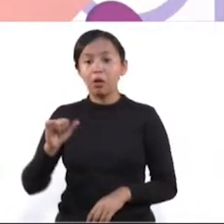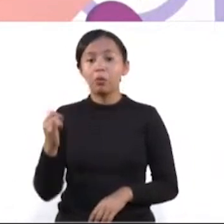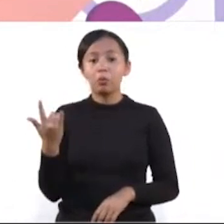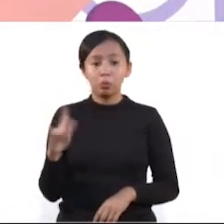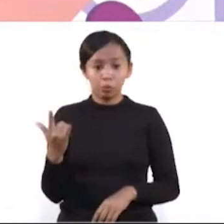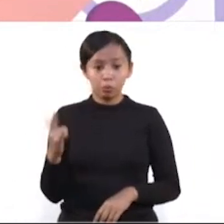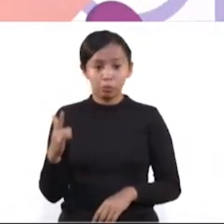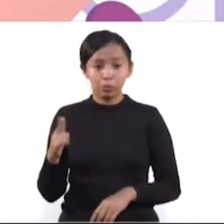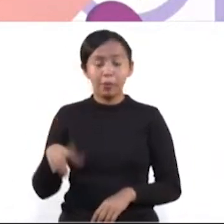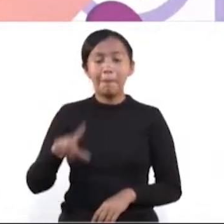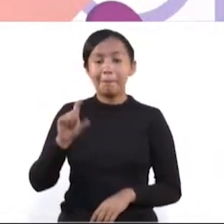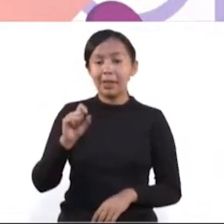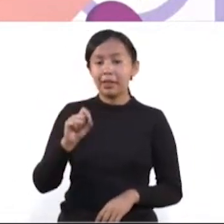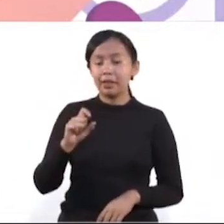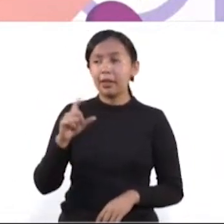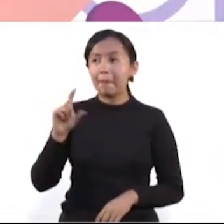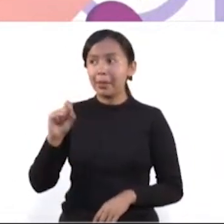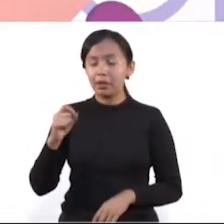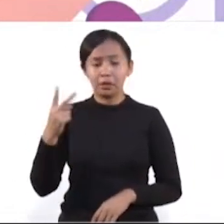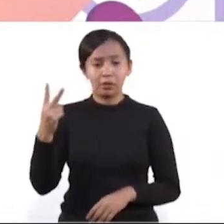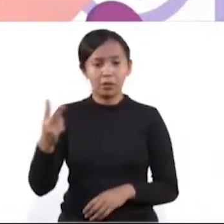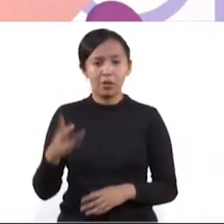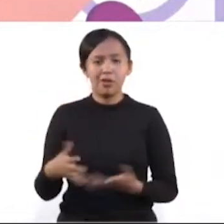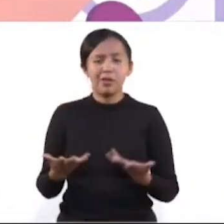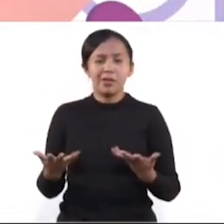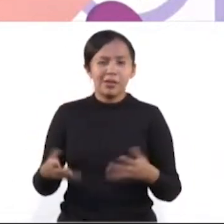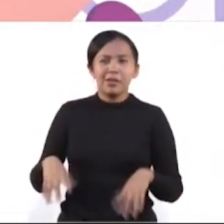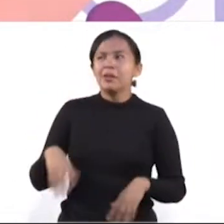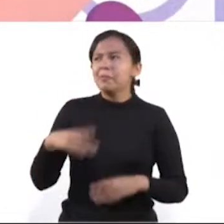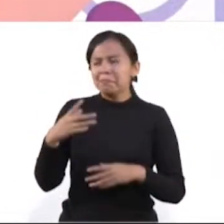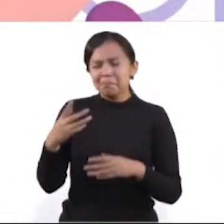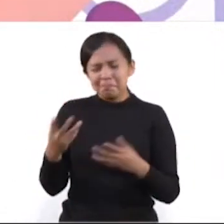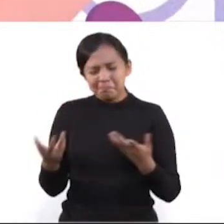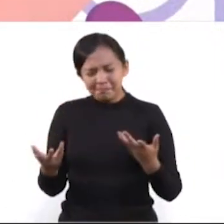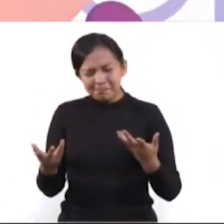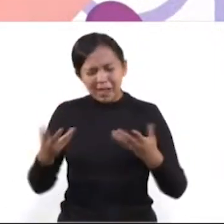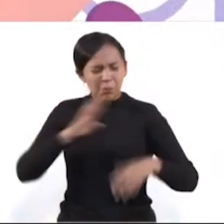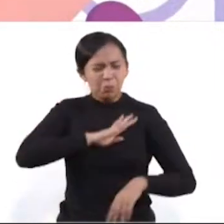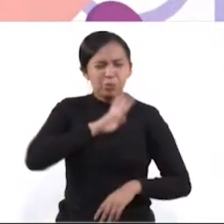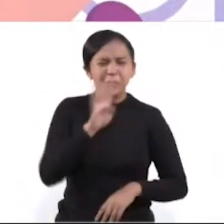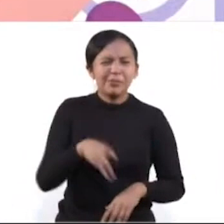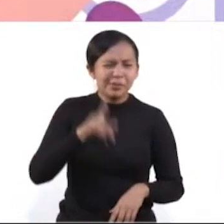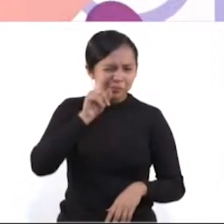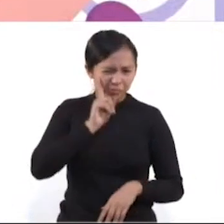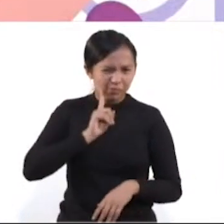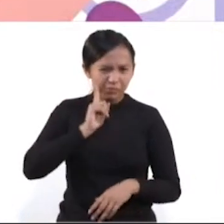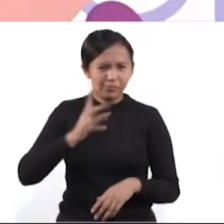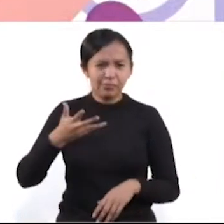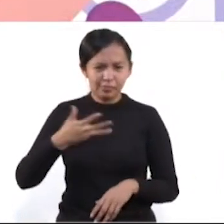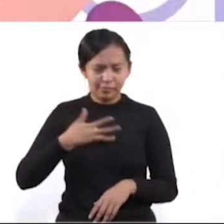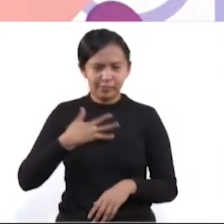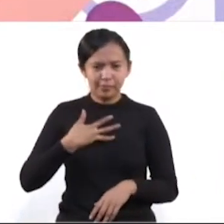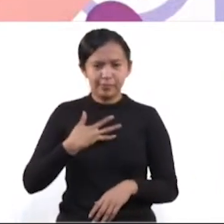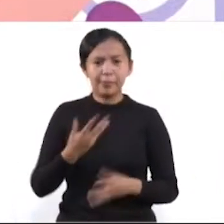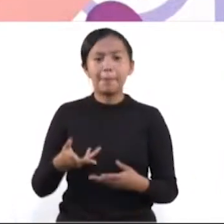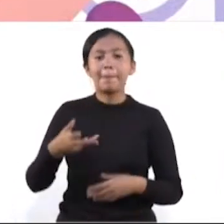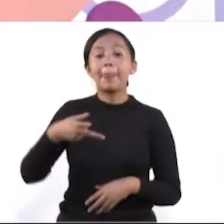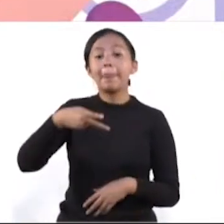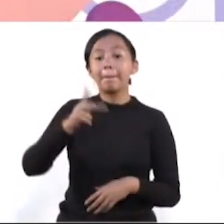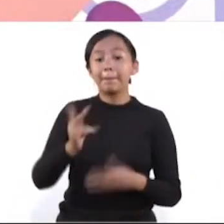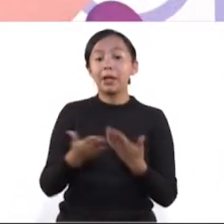2022, tuvimos 104 casos de muertes violentas de mujeres, mientras que en 2022 se han